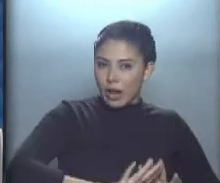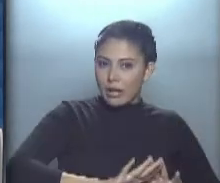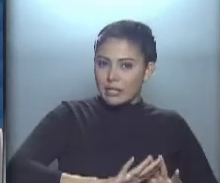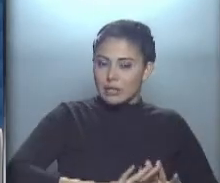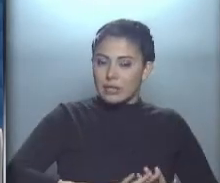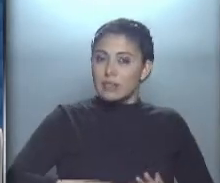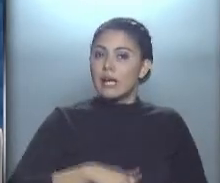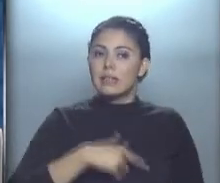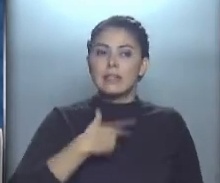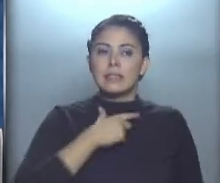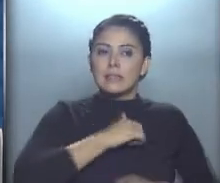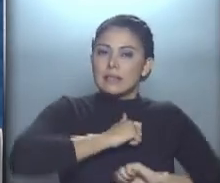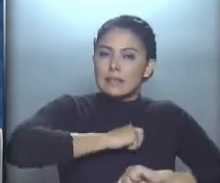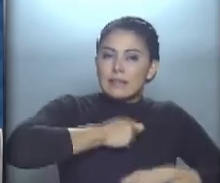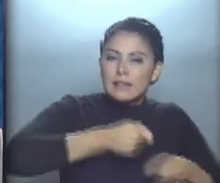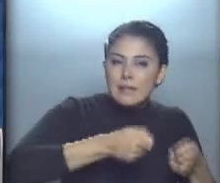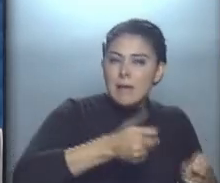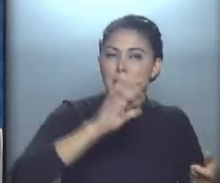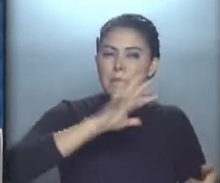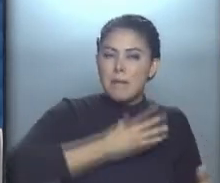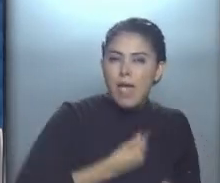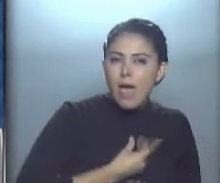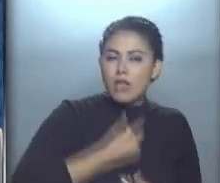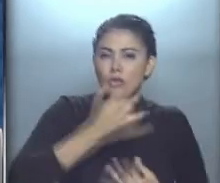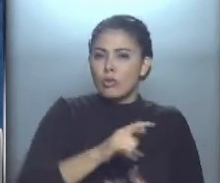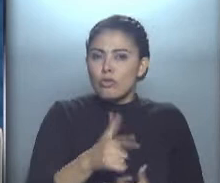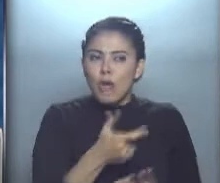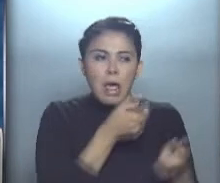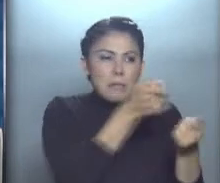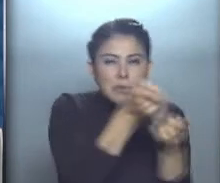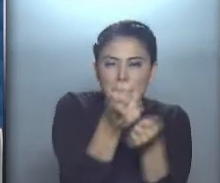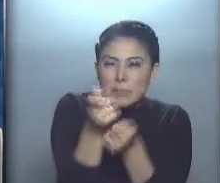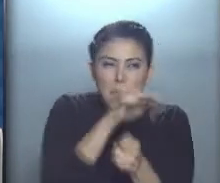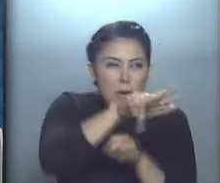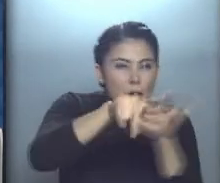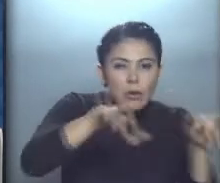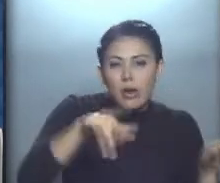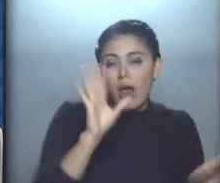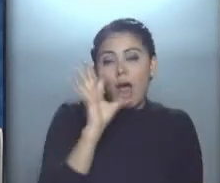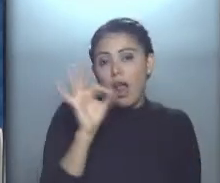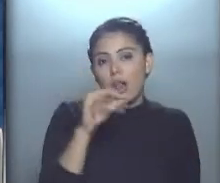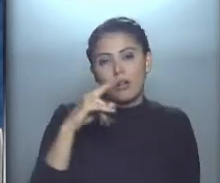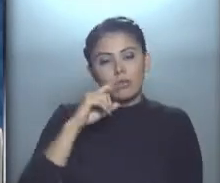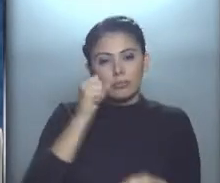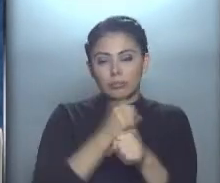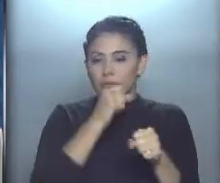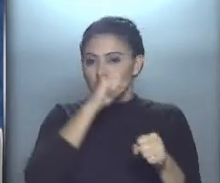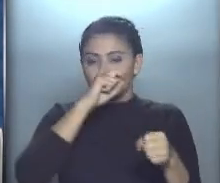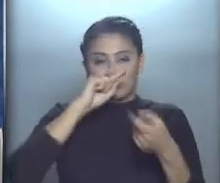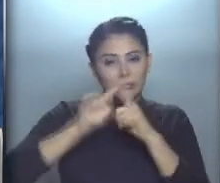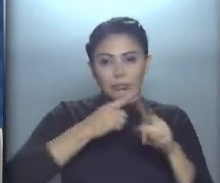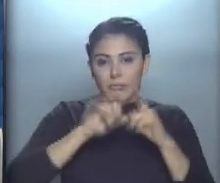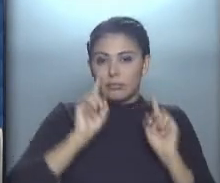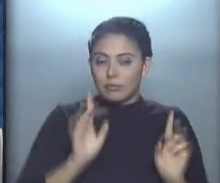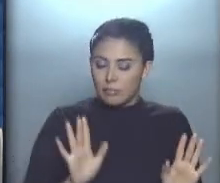generar miedo, intranquilidad e inseguridad en todos los lugares, fue una acción colateral de esta